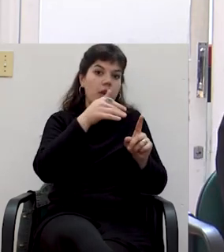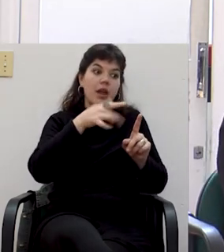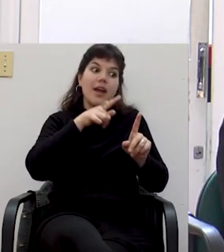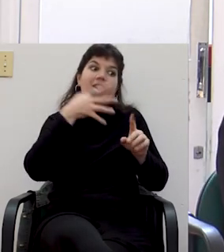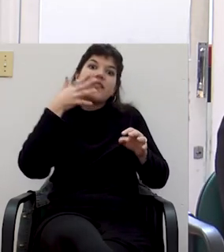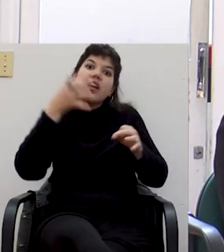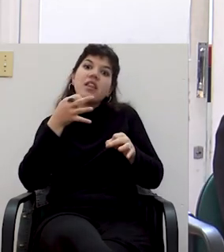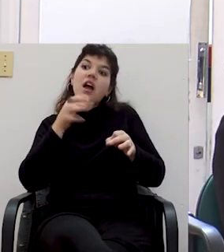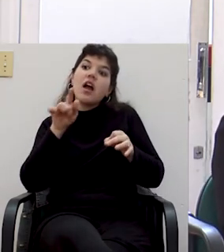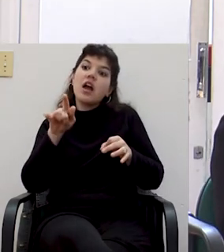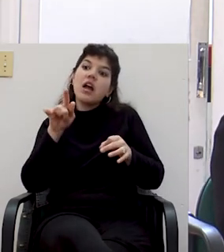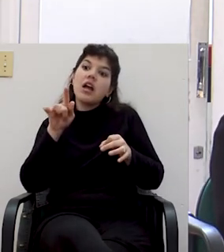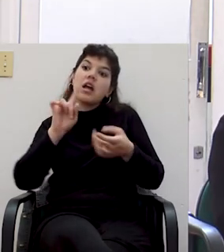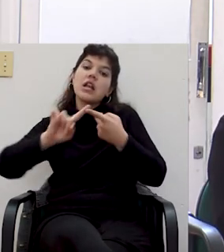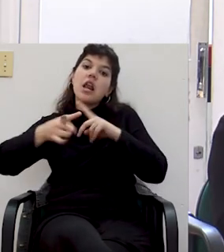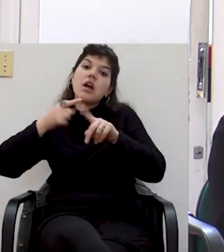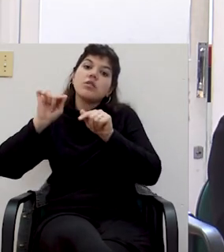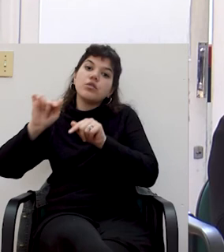con